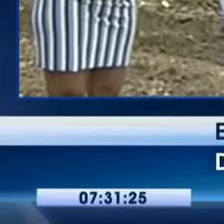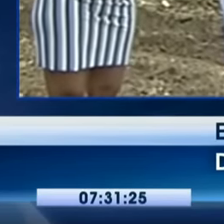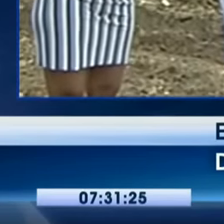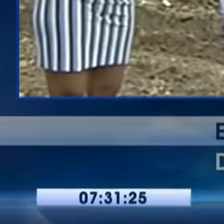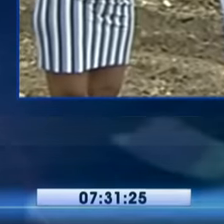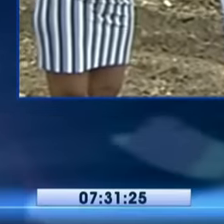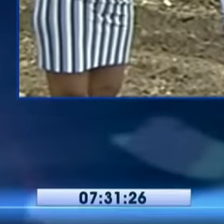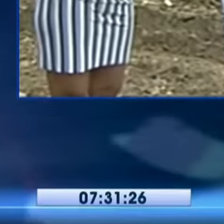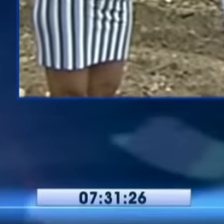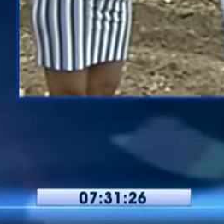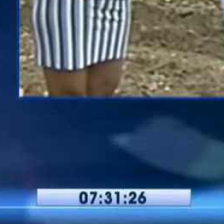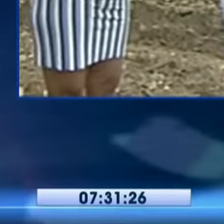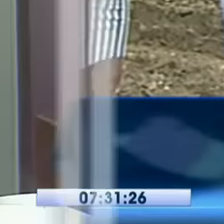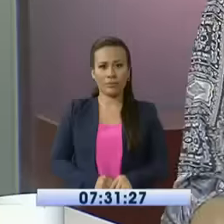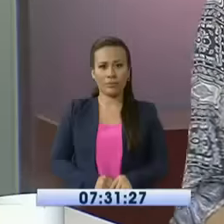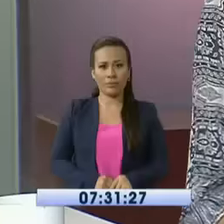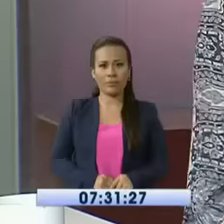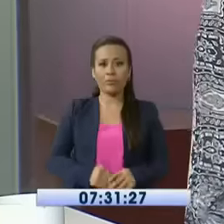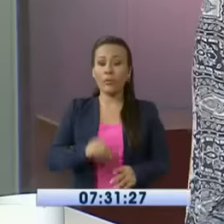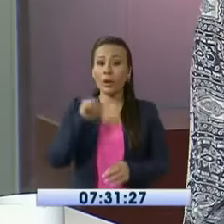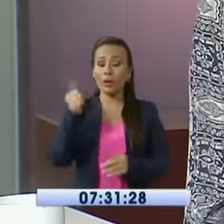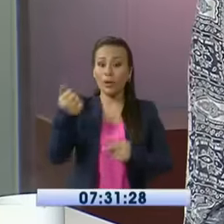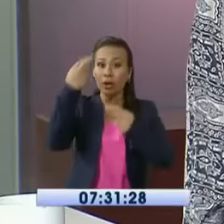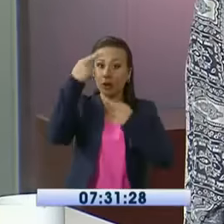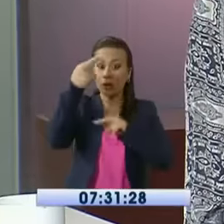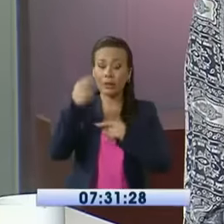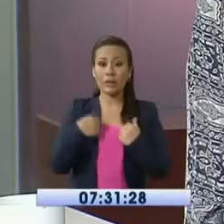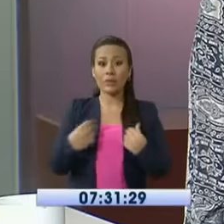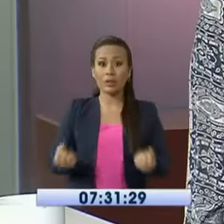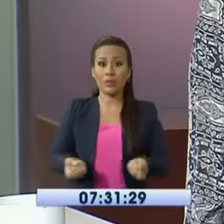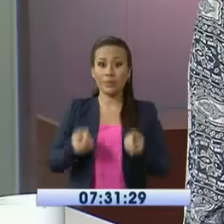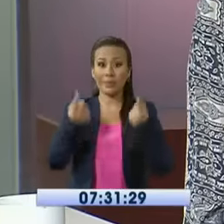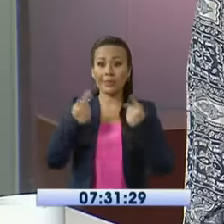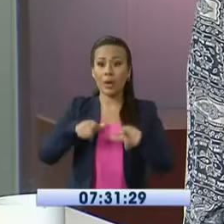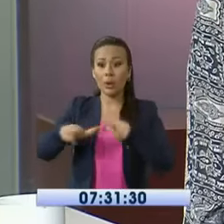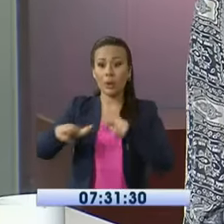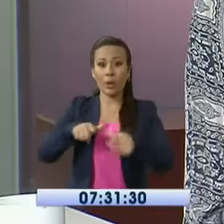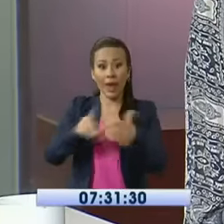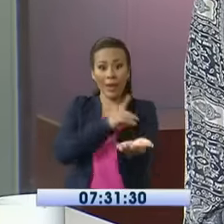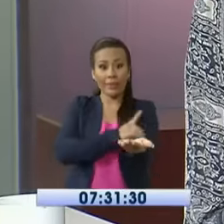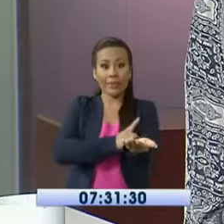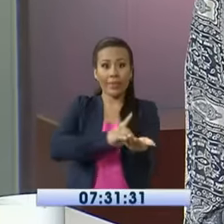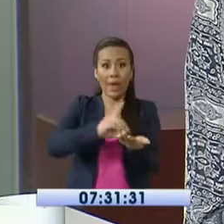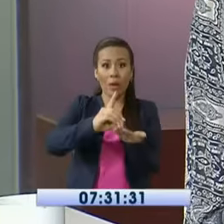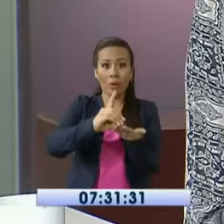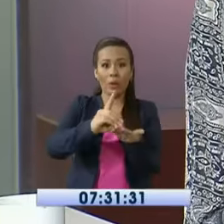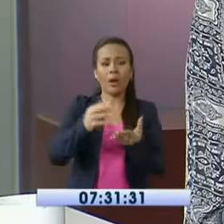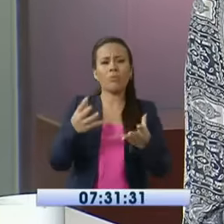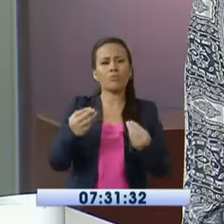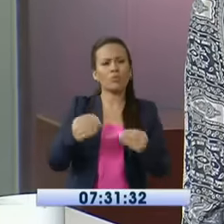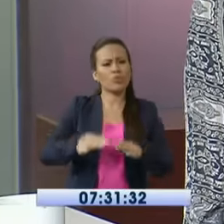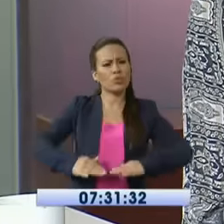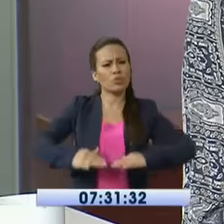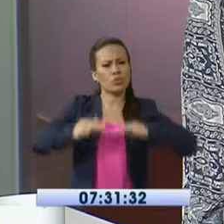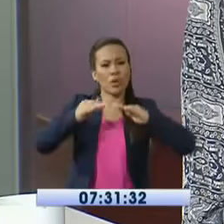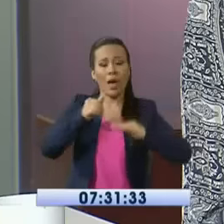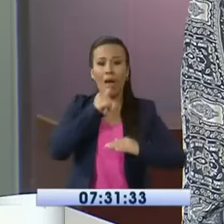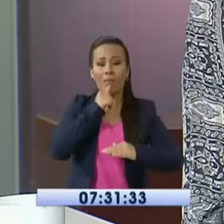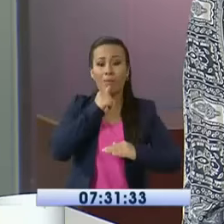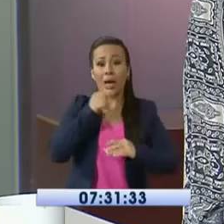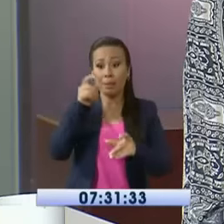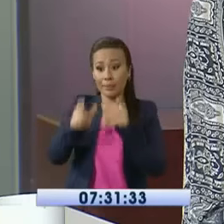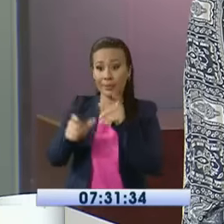otra información claro que compartir sí. con ustedes. Escuchen bien, varios recintos del Cantón Daule permanecen anegados. Los habitantes